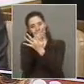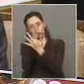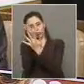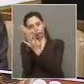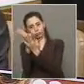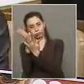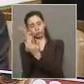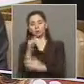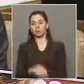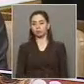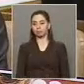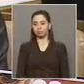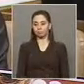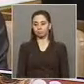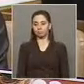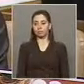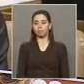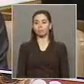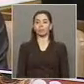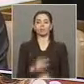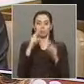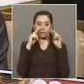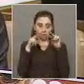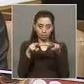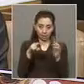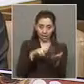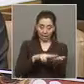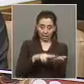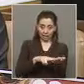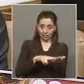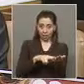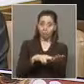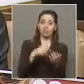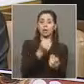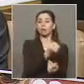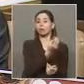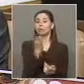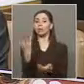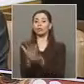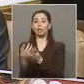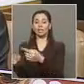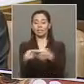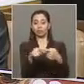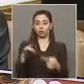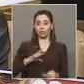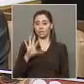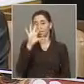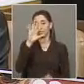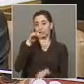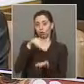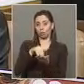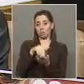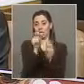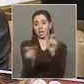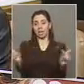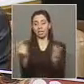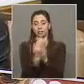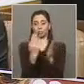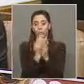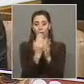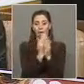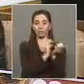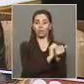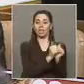decir que si uno mira la realidad cuantitativa que hoy día tiene la sociedad chilena, solo 5.000 estudiantes que